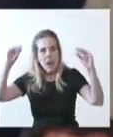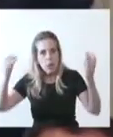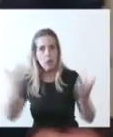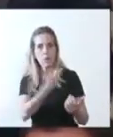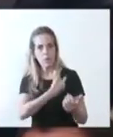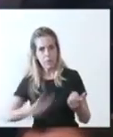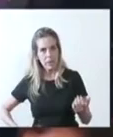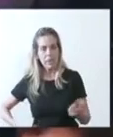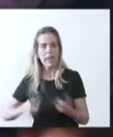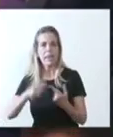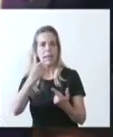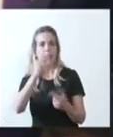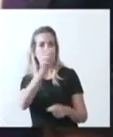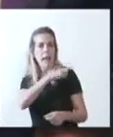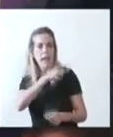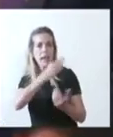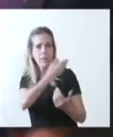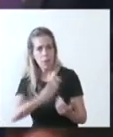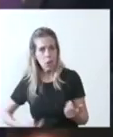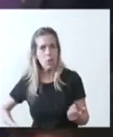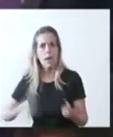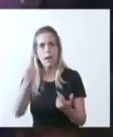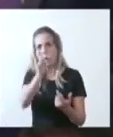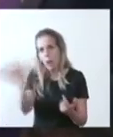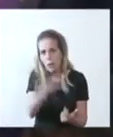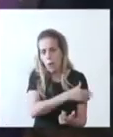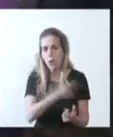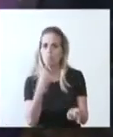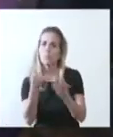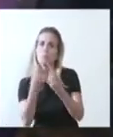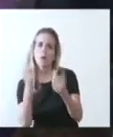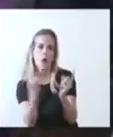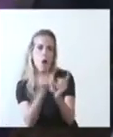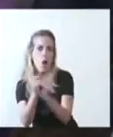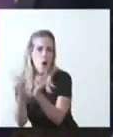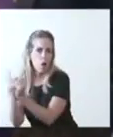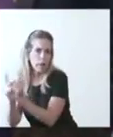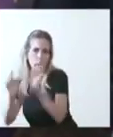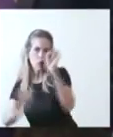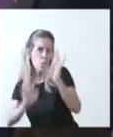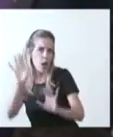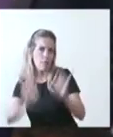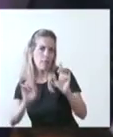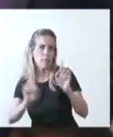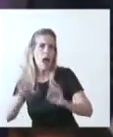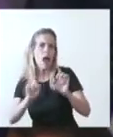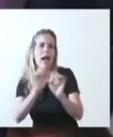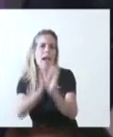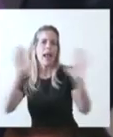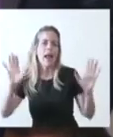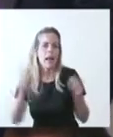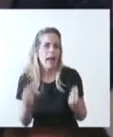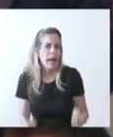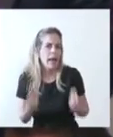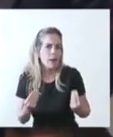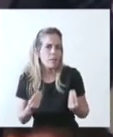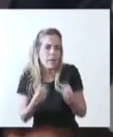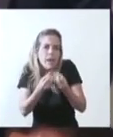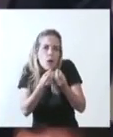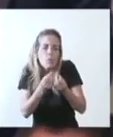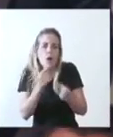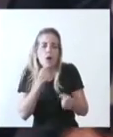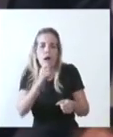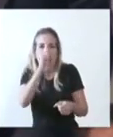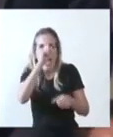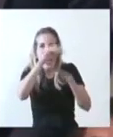gobernador, Gonzalo Asís de TN. Son preguntas muy cortitas, simplemente aclaratorias. Preguntarles qué pasa con el nivel inicial, con Jardín de